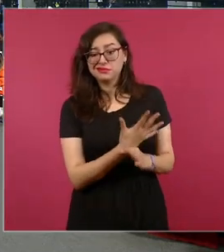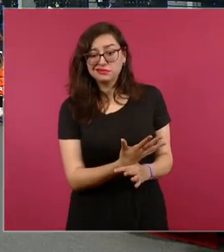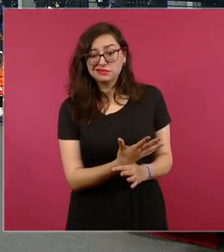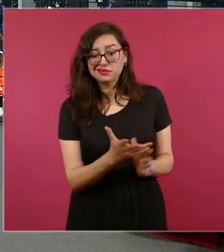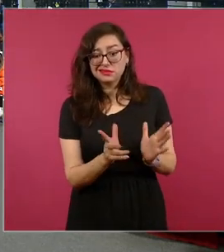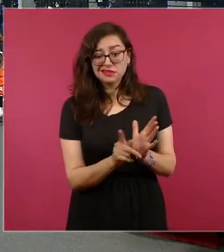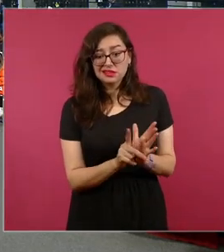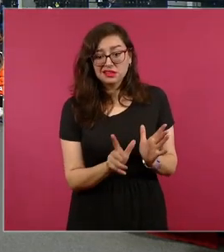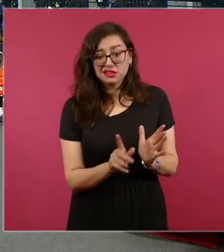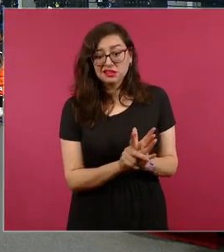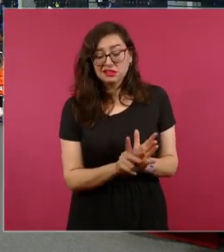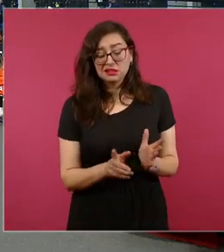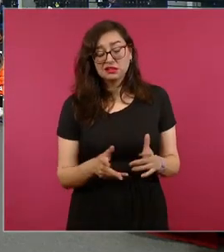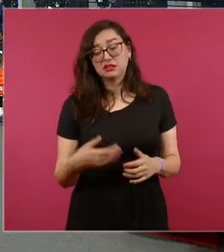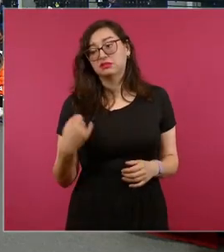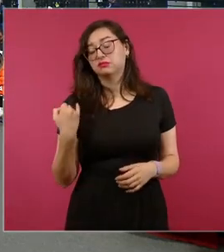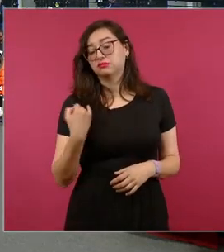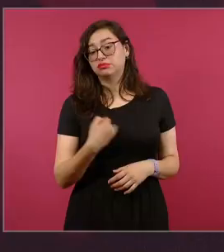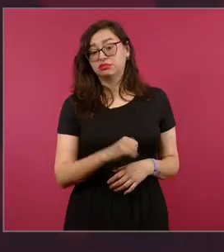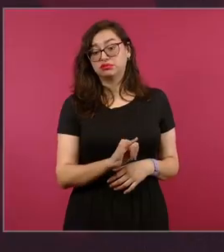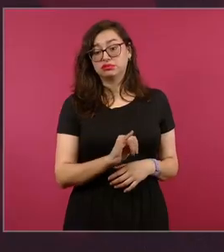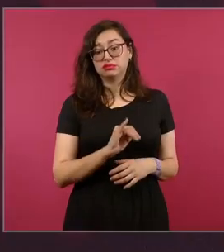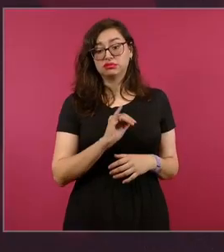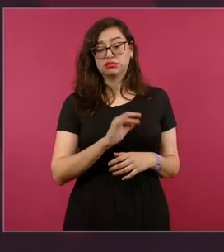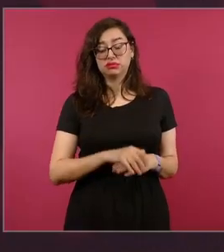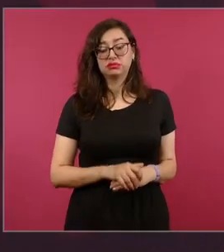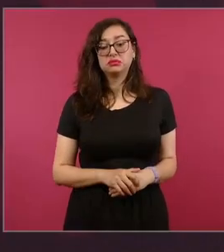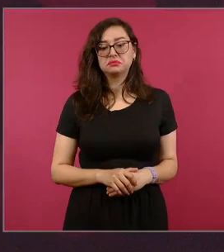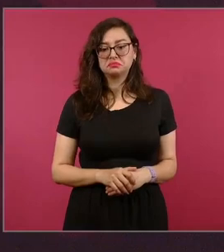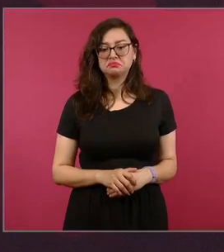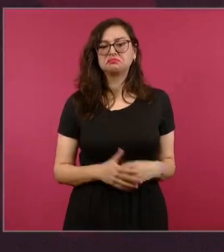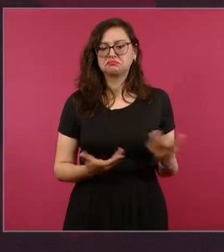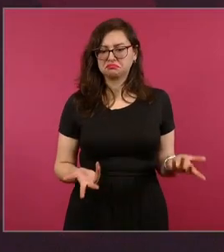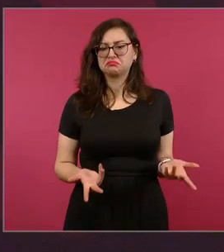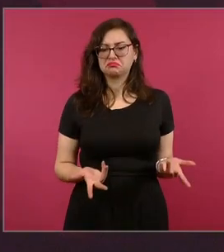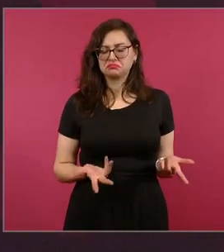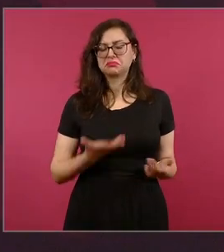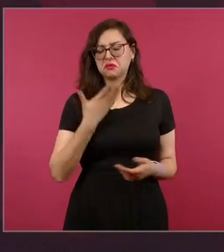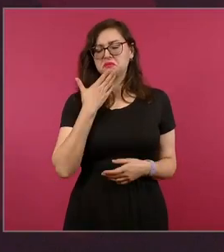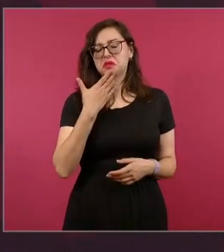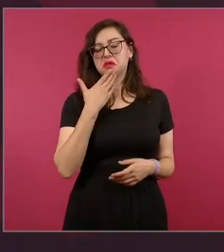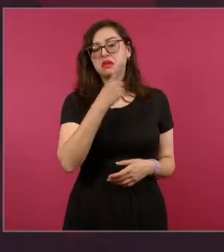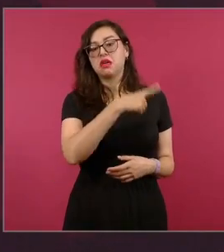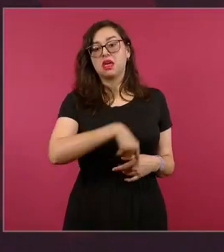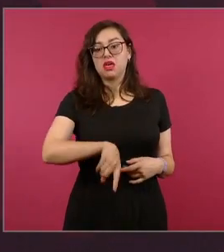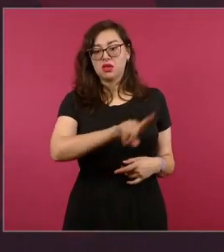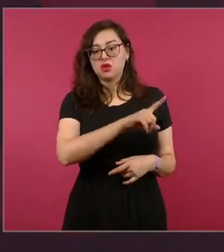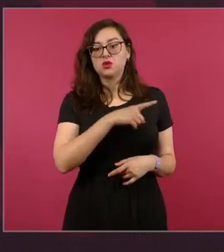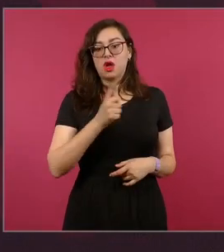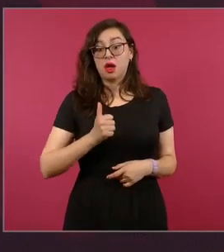de ese tipo, que también por eso lo hacen.